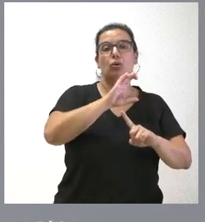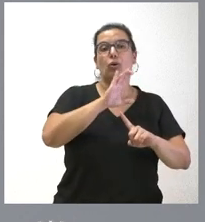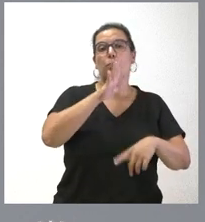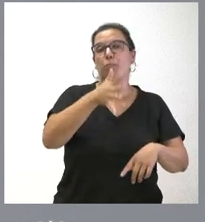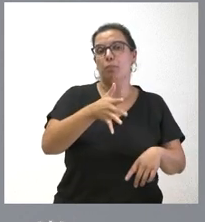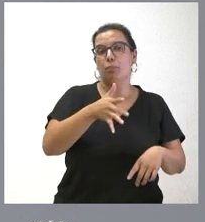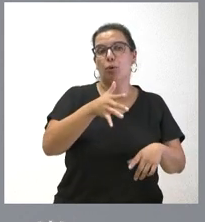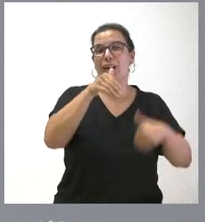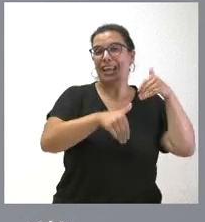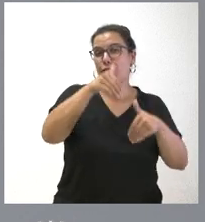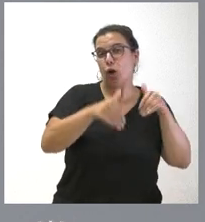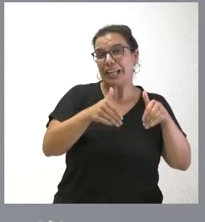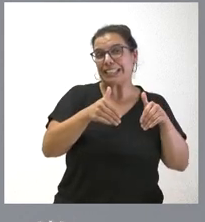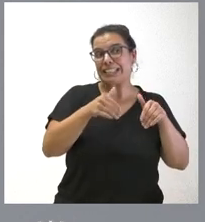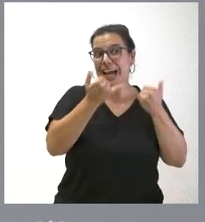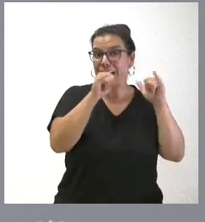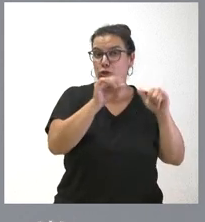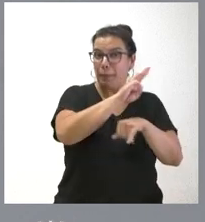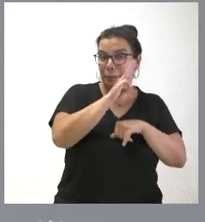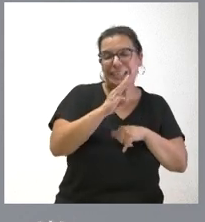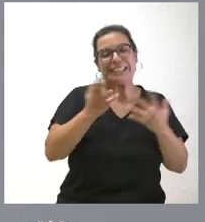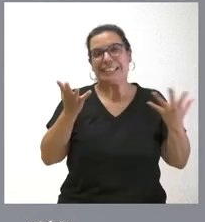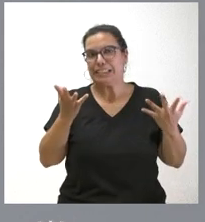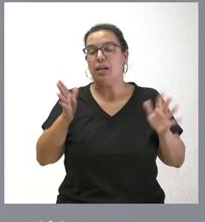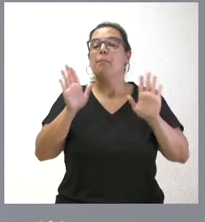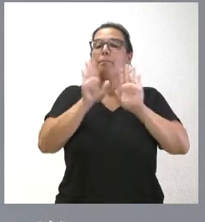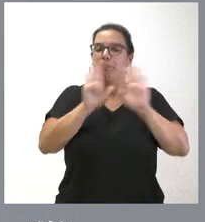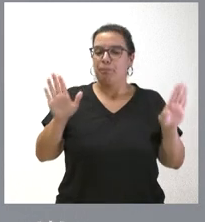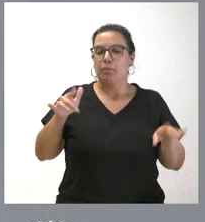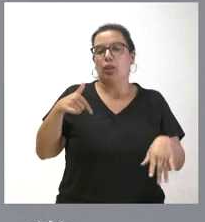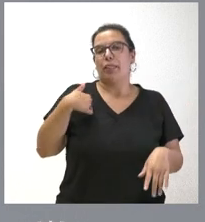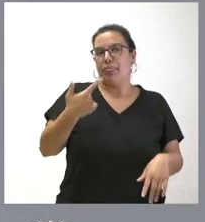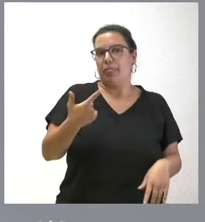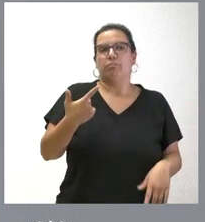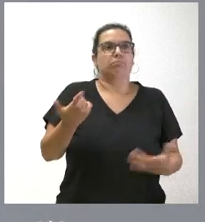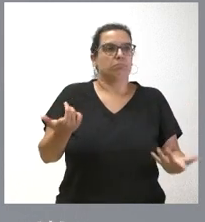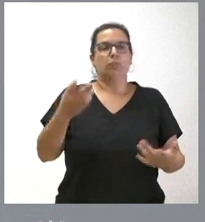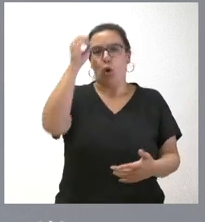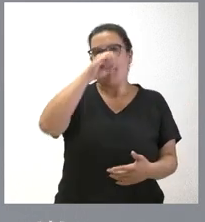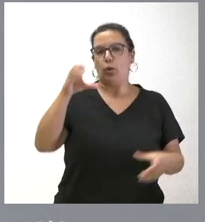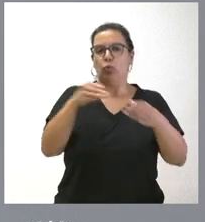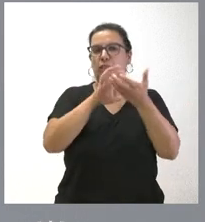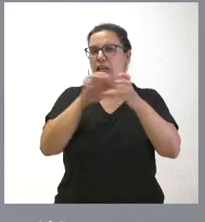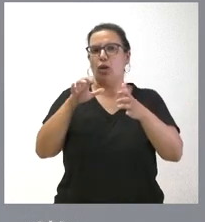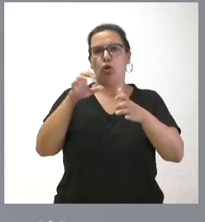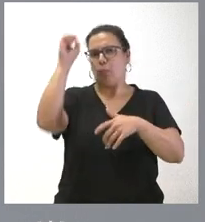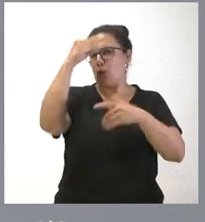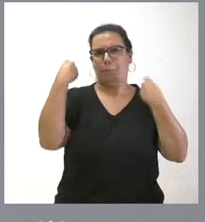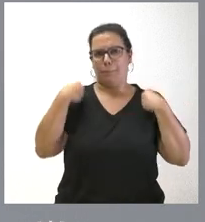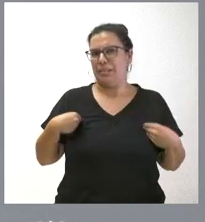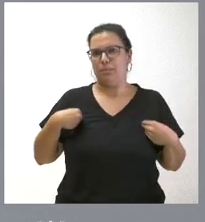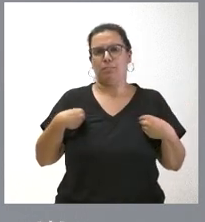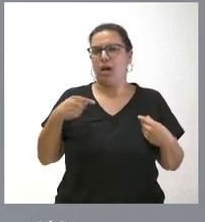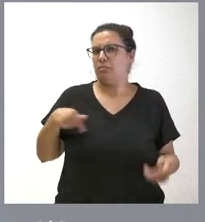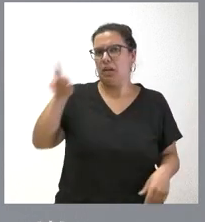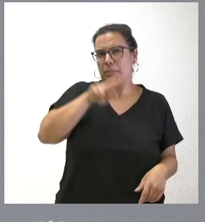electoral y por tanto Más allá de eso yo sí le puedo significar Cuál es la posición de la junta de Castilla y león porque la hemos tenido siempre y la